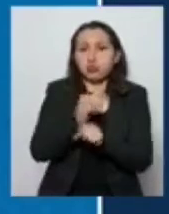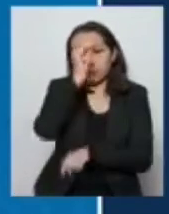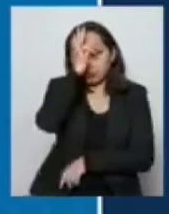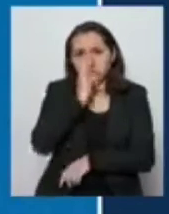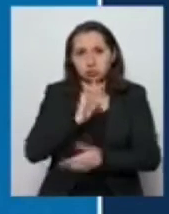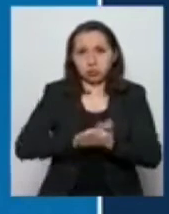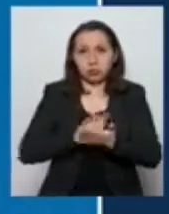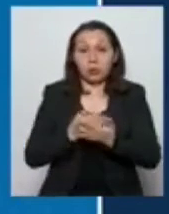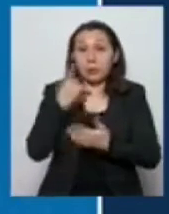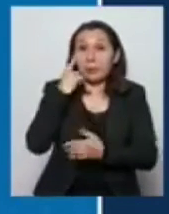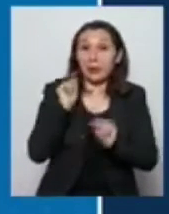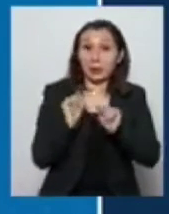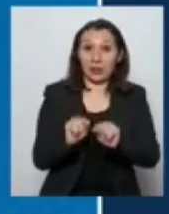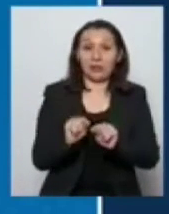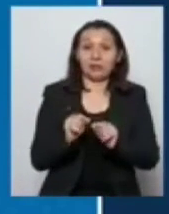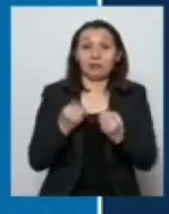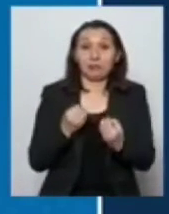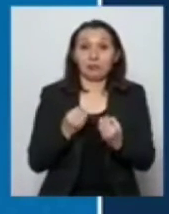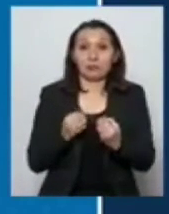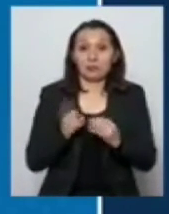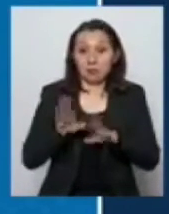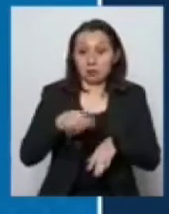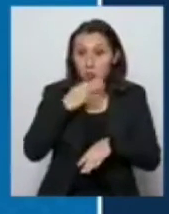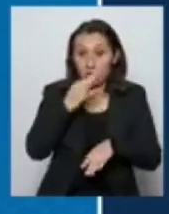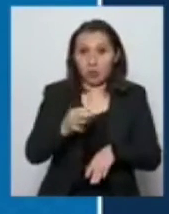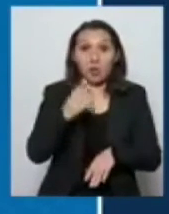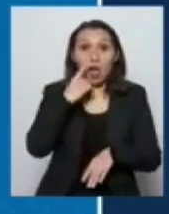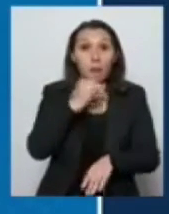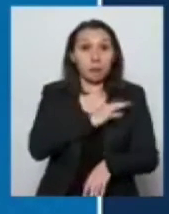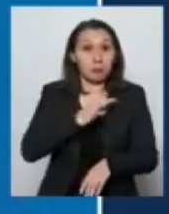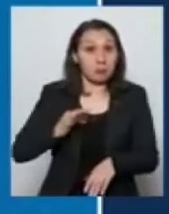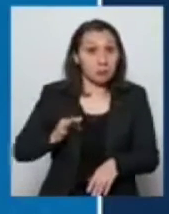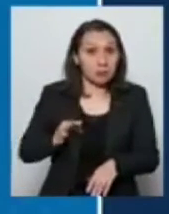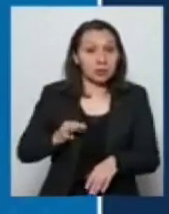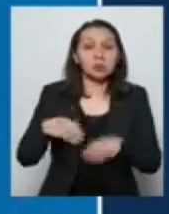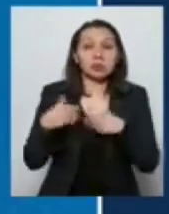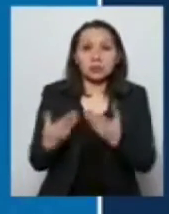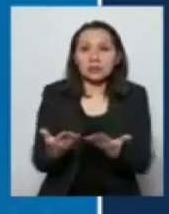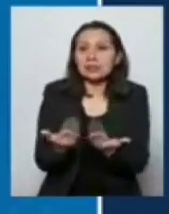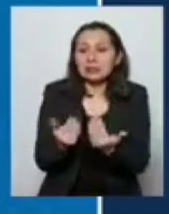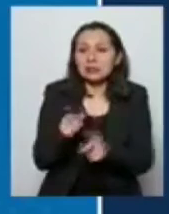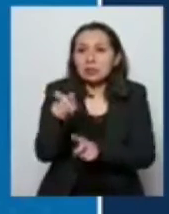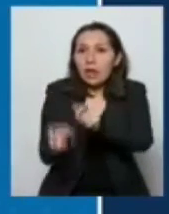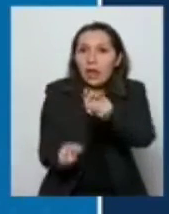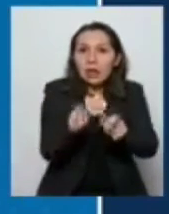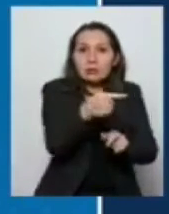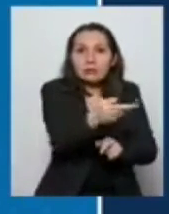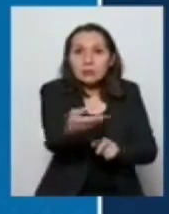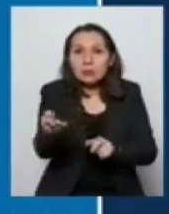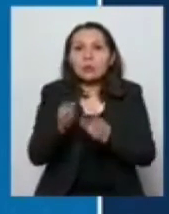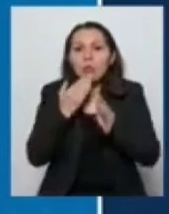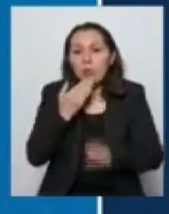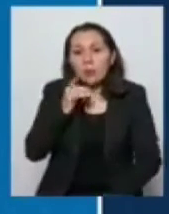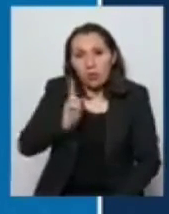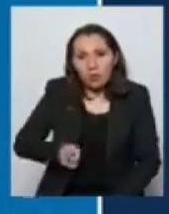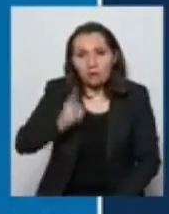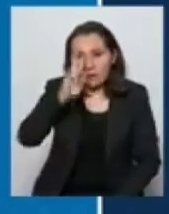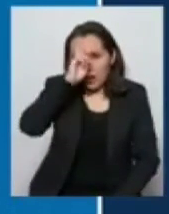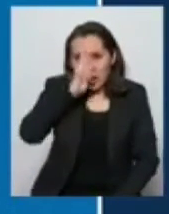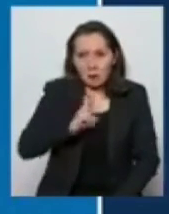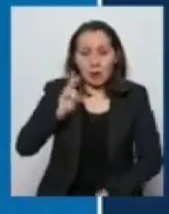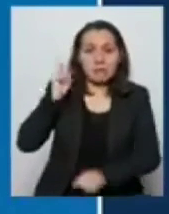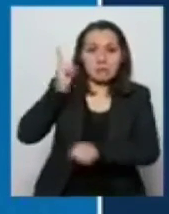contratadas. Pero esto, obviamente, tal como lo mencionó el ministro, necesita de que la ciudadanía también respete las